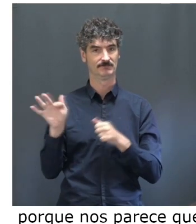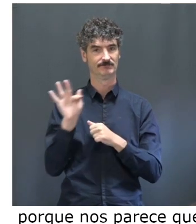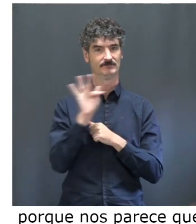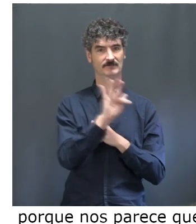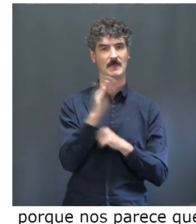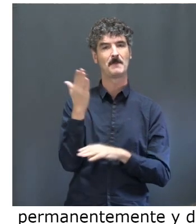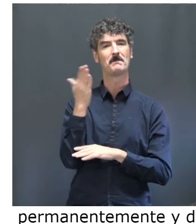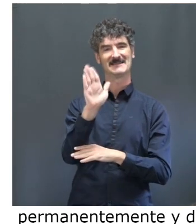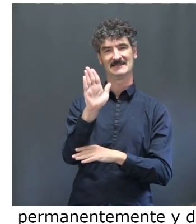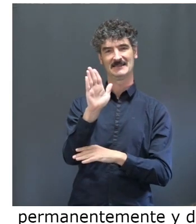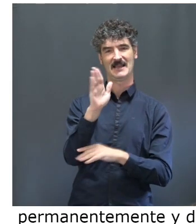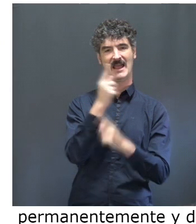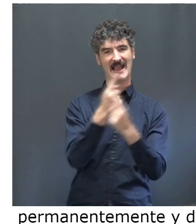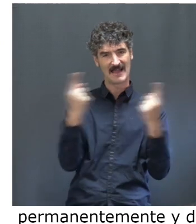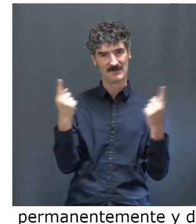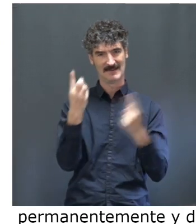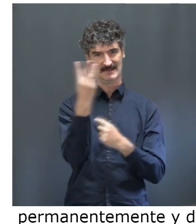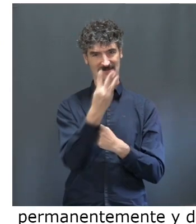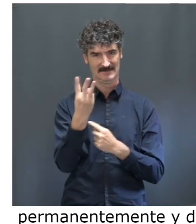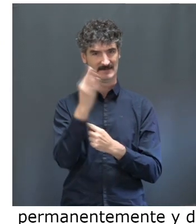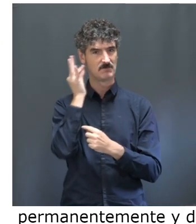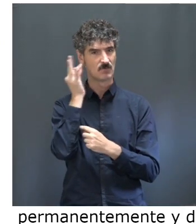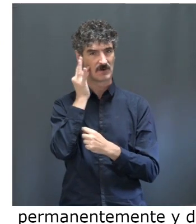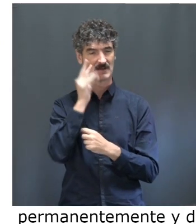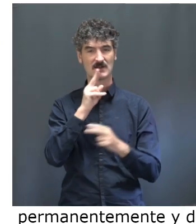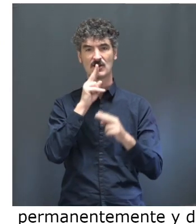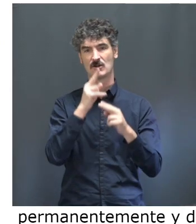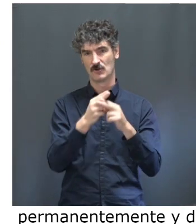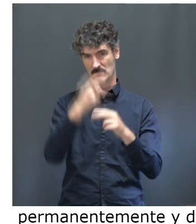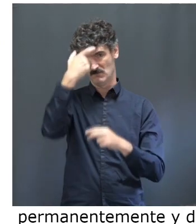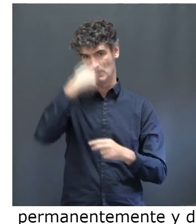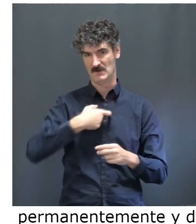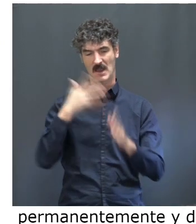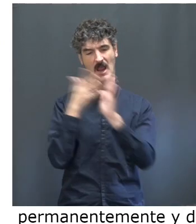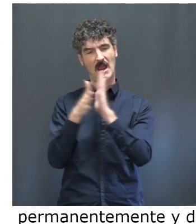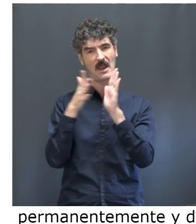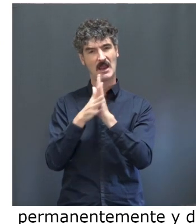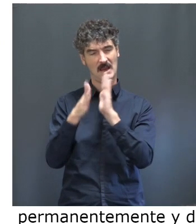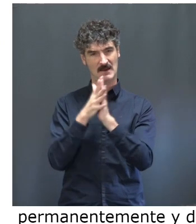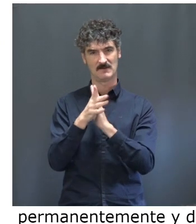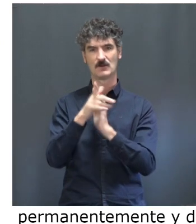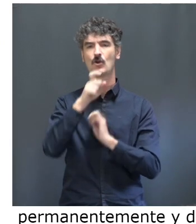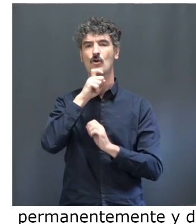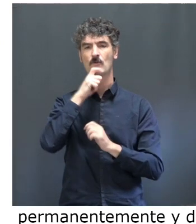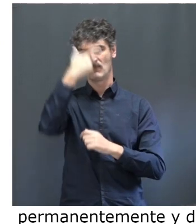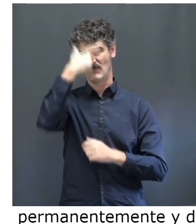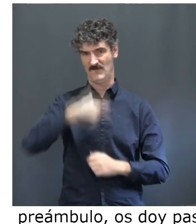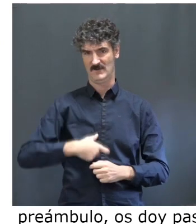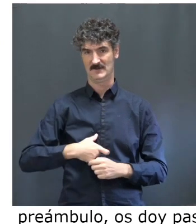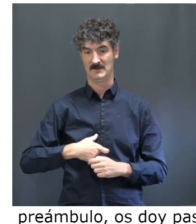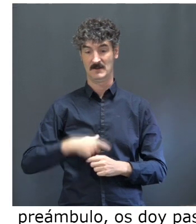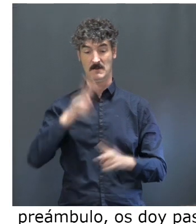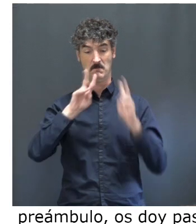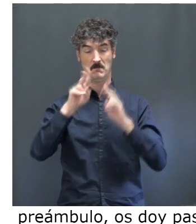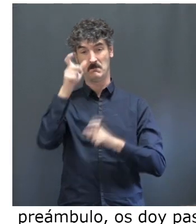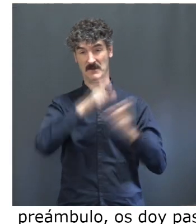que os presentéis cada una, digáis quién sois y os autodescribáis para la audiencia que no nos puede